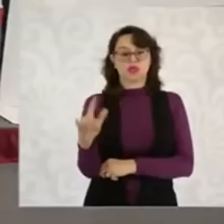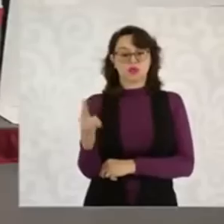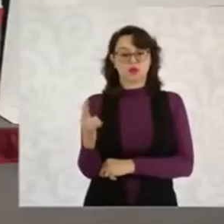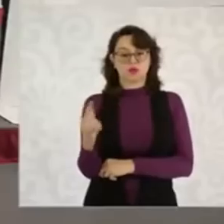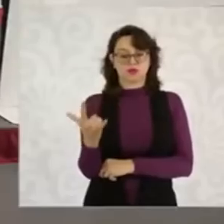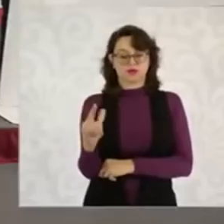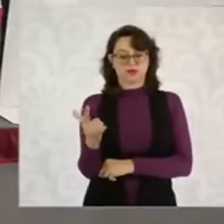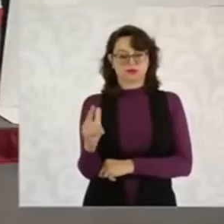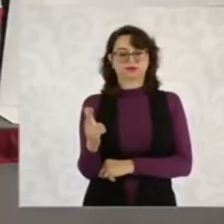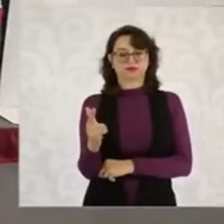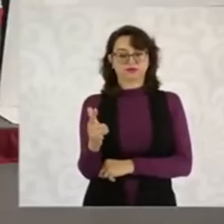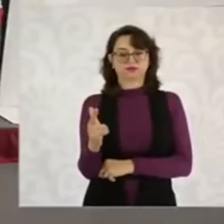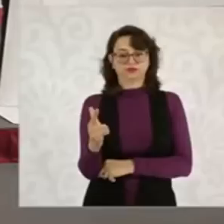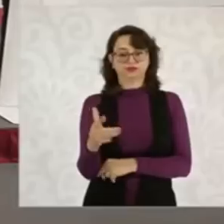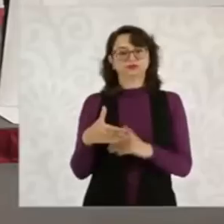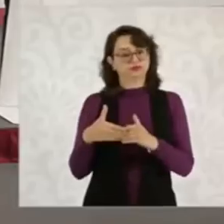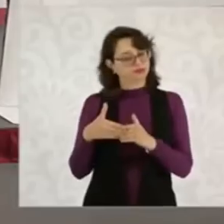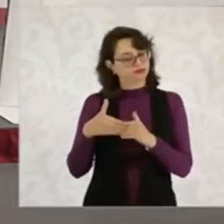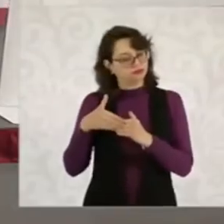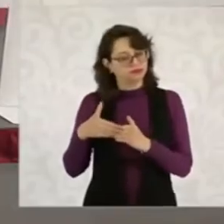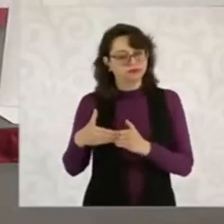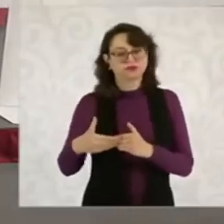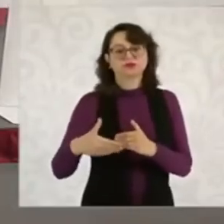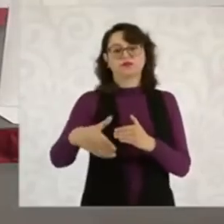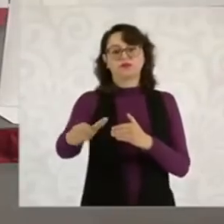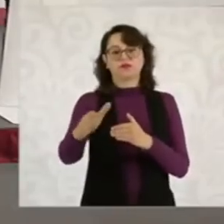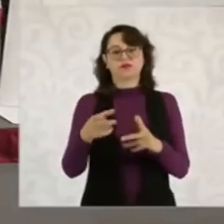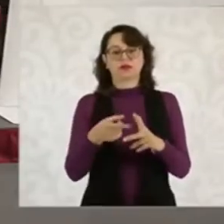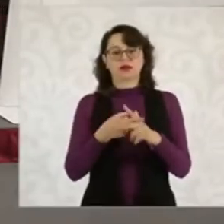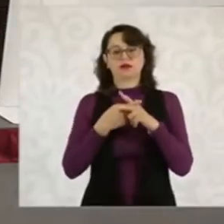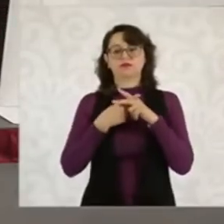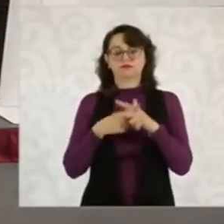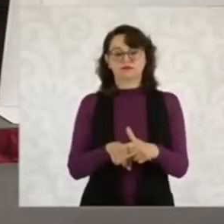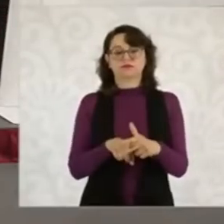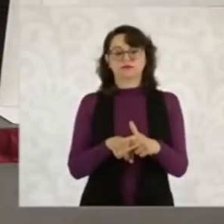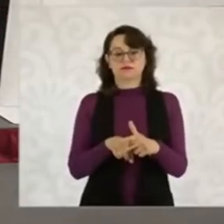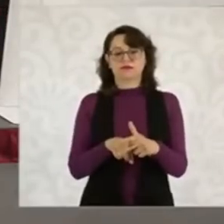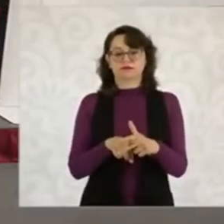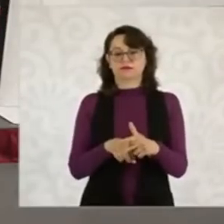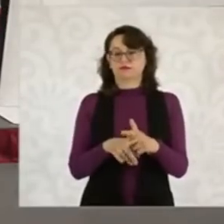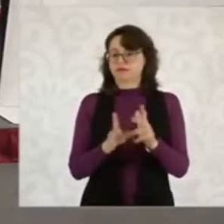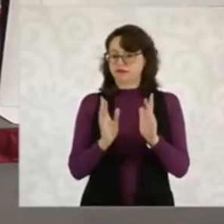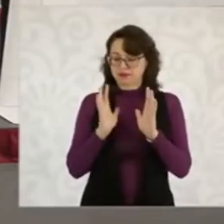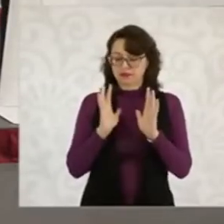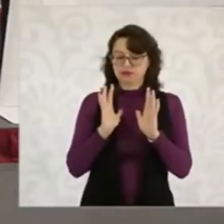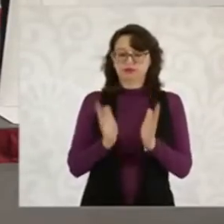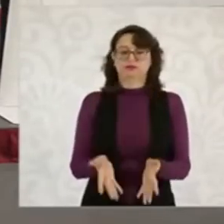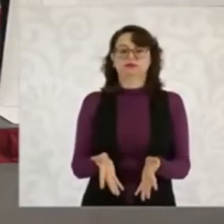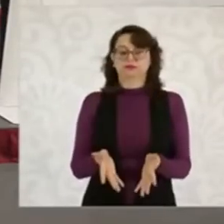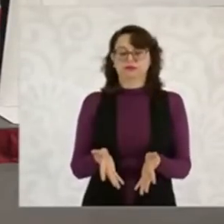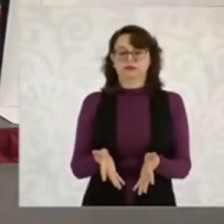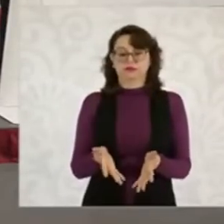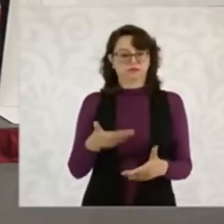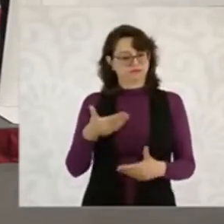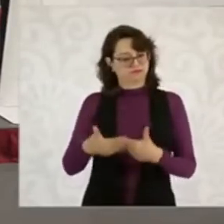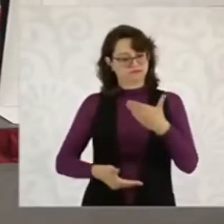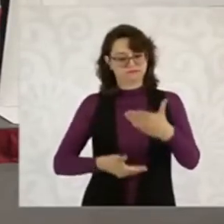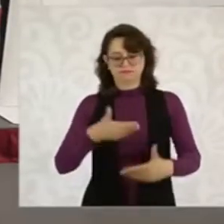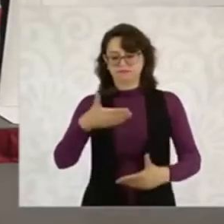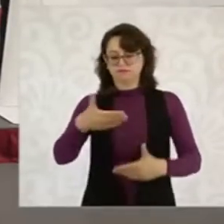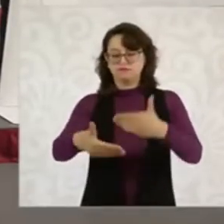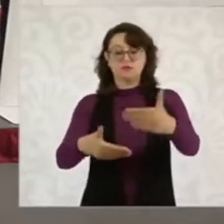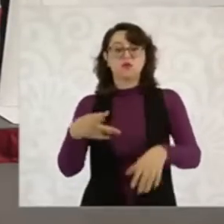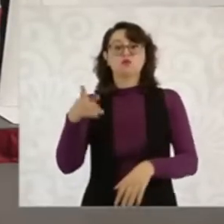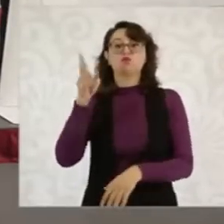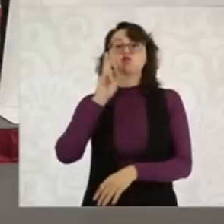que justamente empezarán ya propiamente el arranque de este piloto, en donde